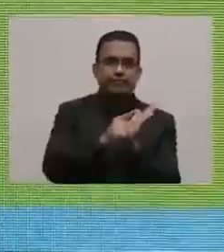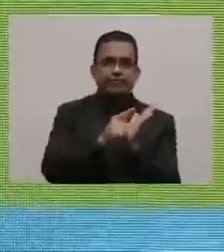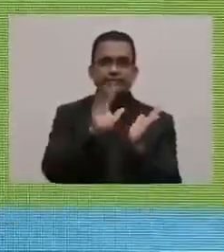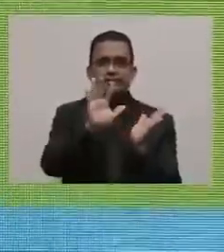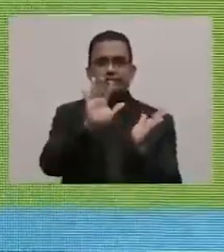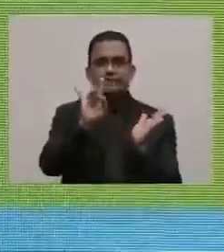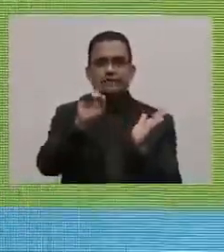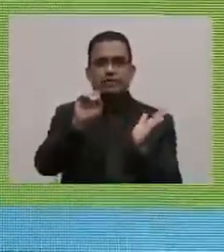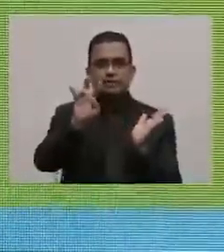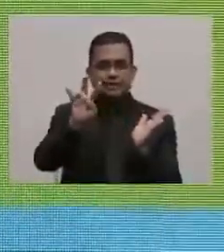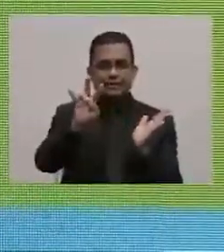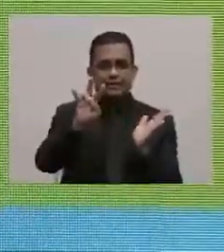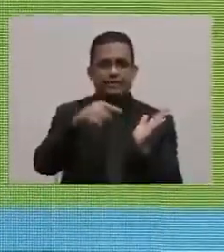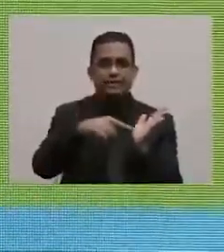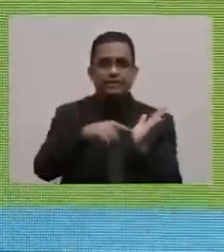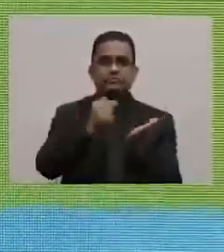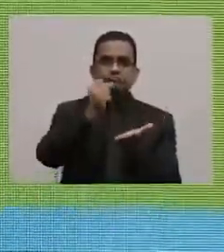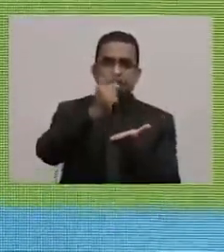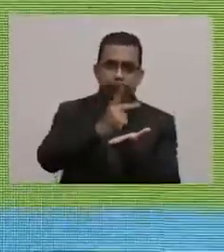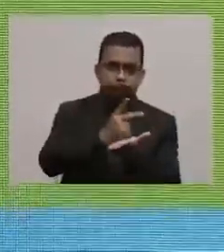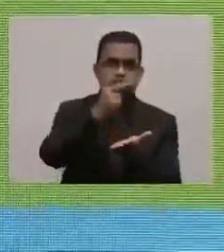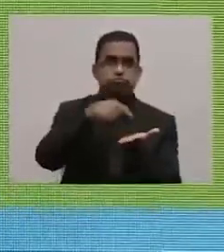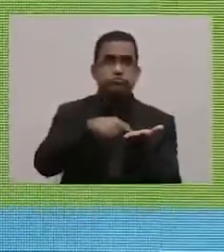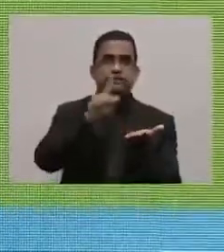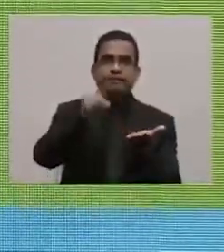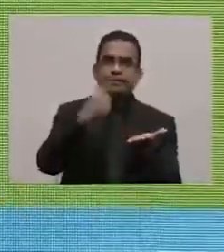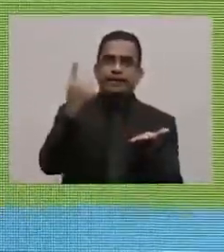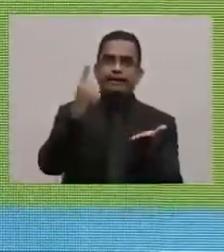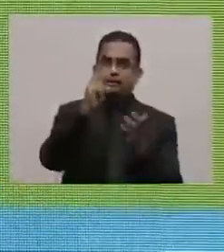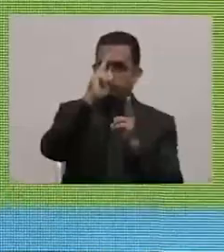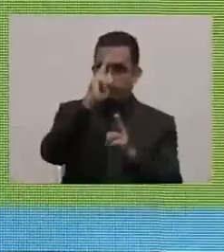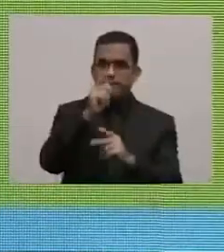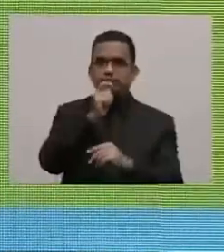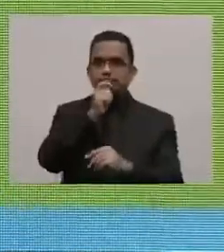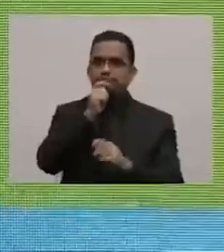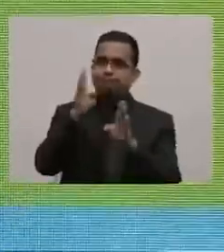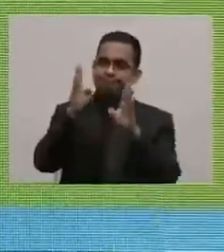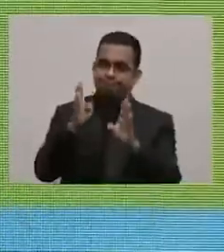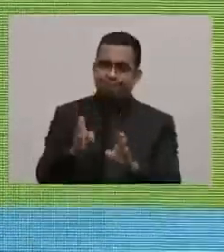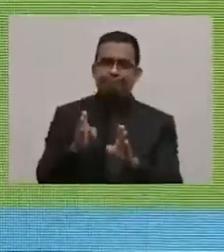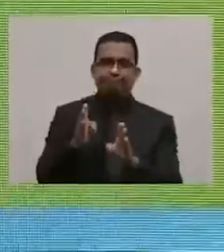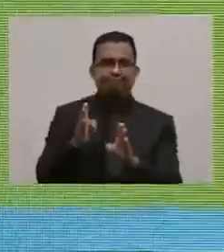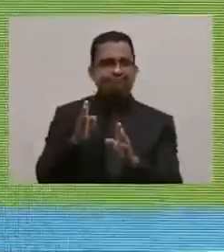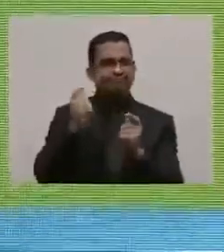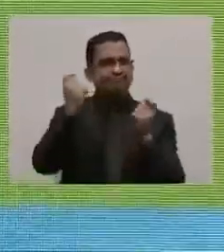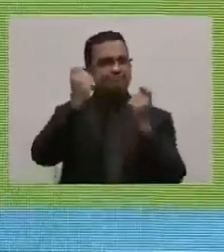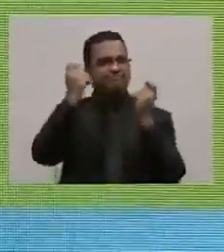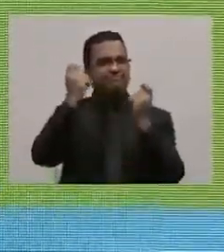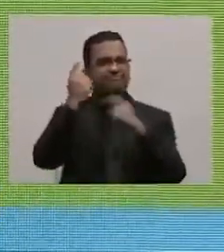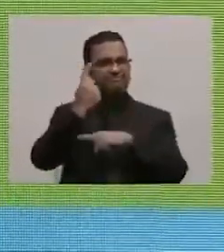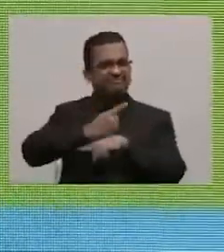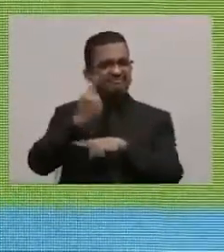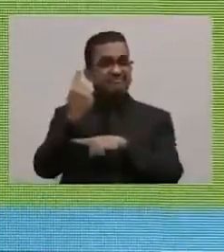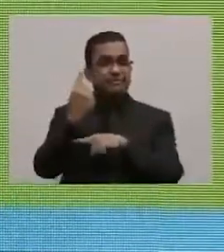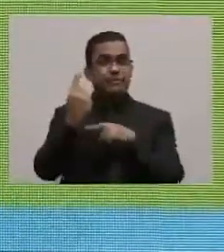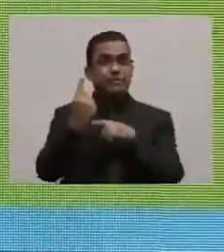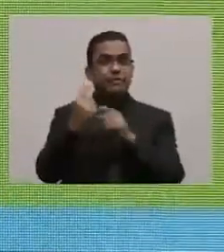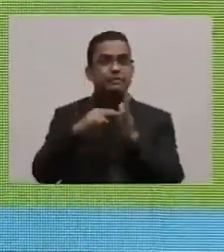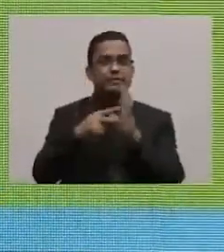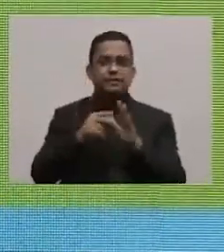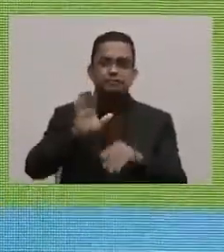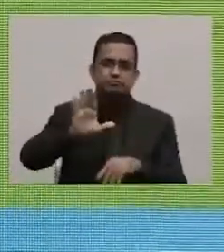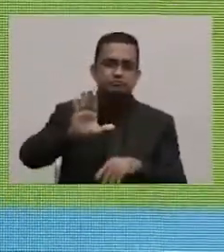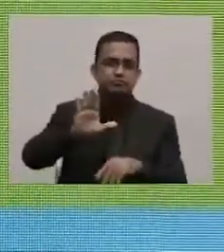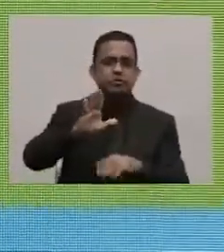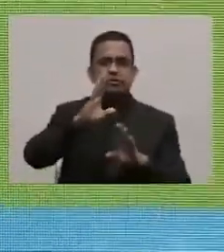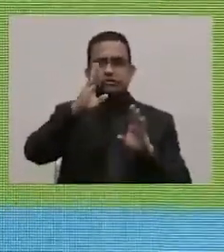5807 del Consejo de Estado instituyó esta fecha como el Día Nacional del Periodista, un largo recuento que relata las vicisitudes